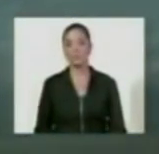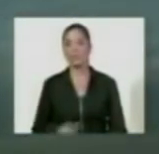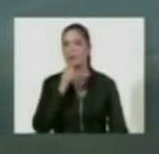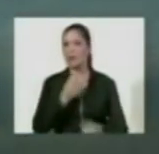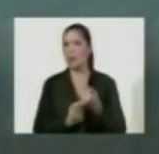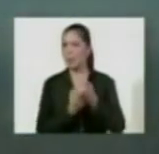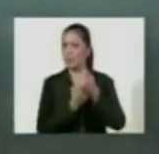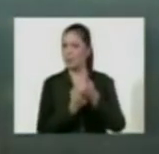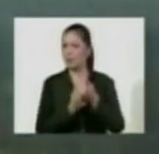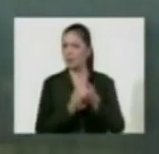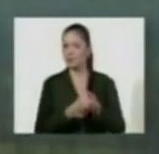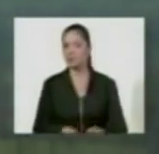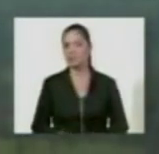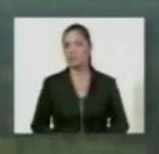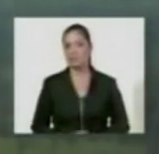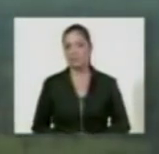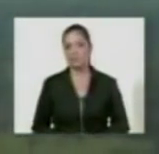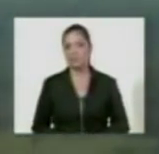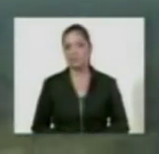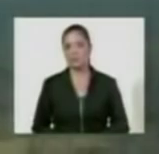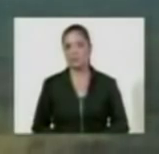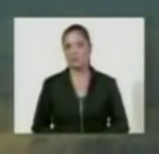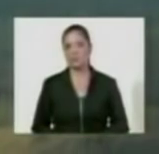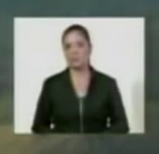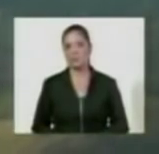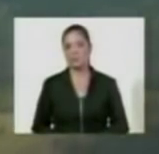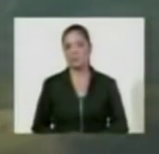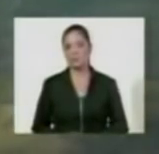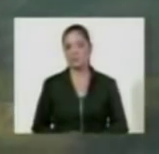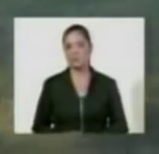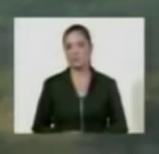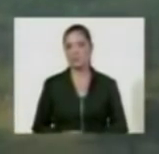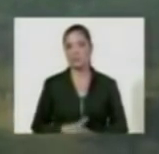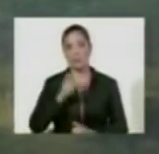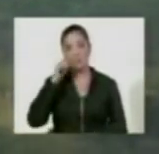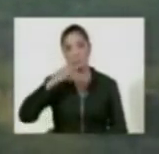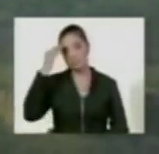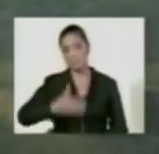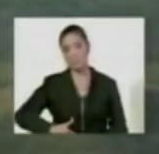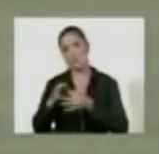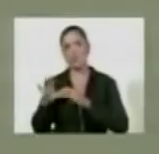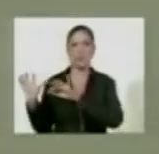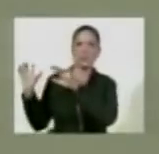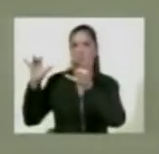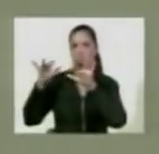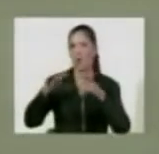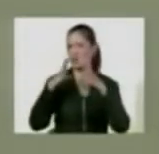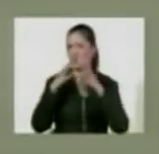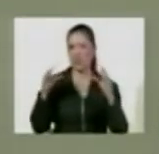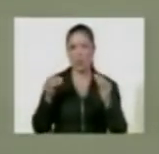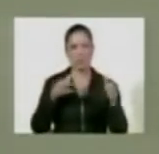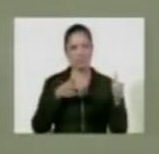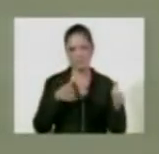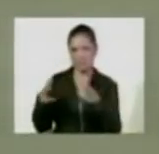artillería de campaña de las fuerzas amigas, su fuerza en las galeras del